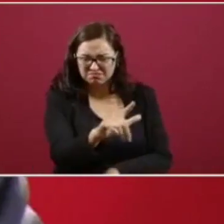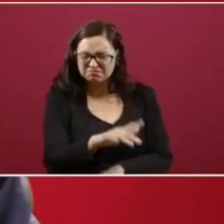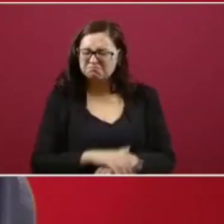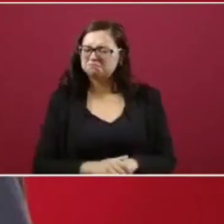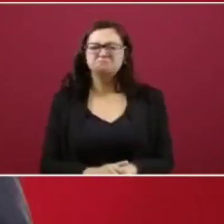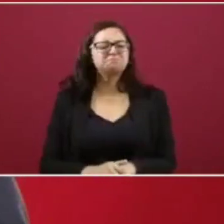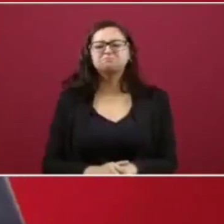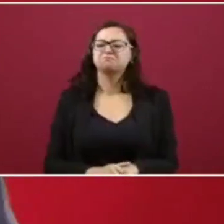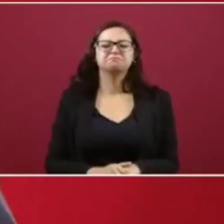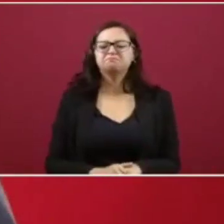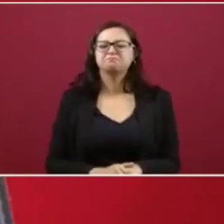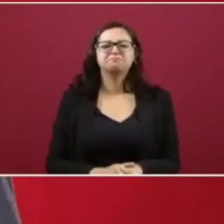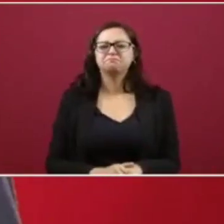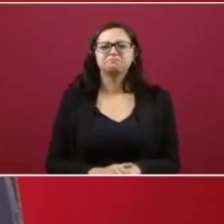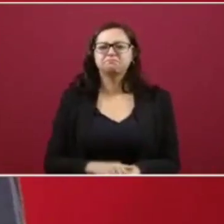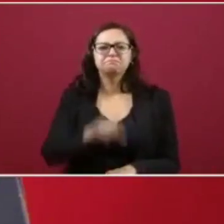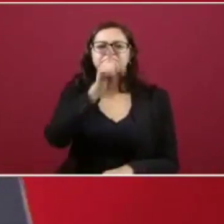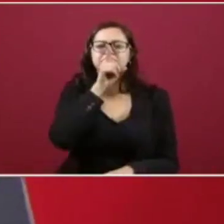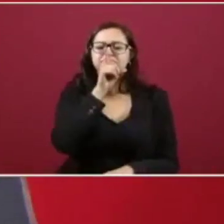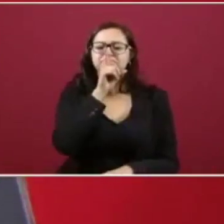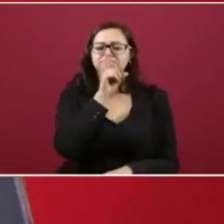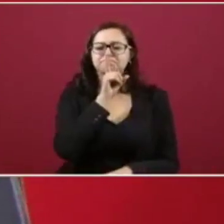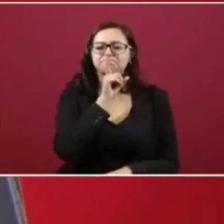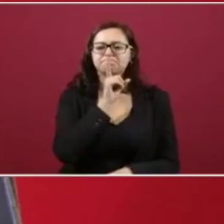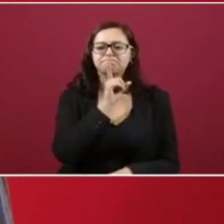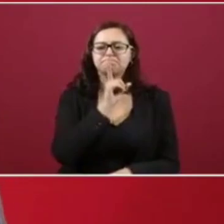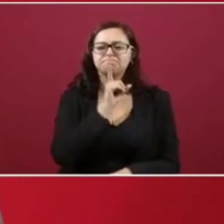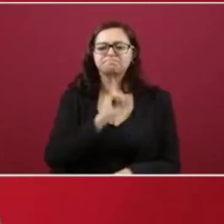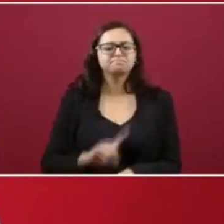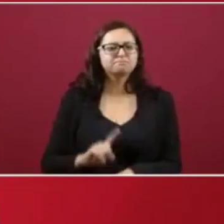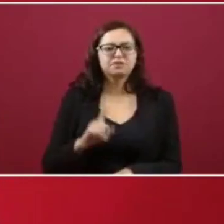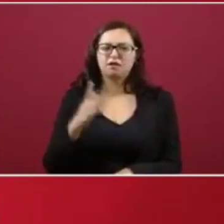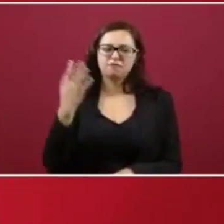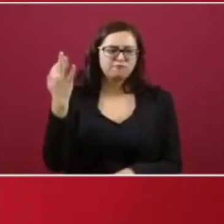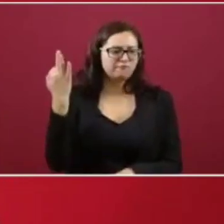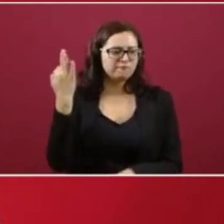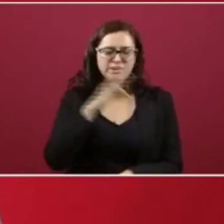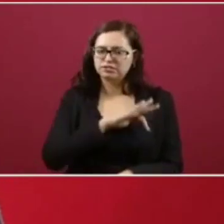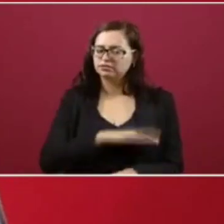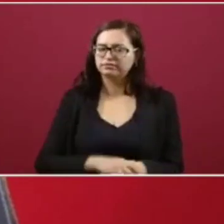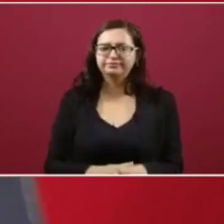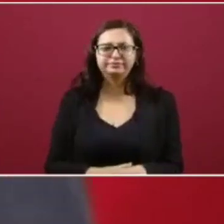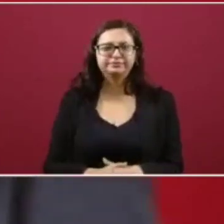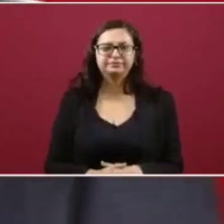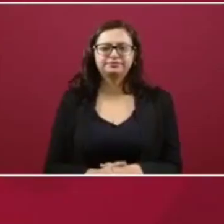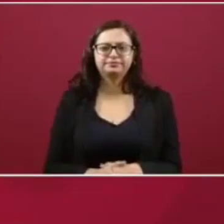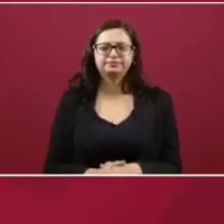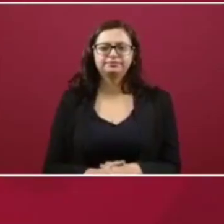No, es cierto, es una falsedad,